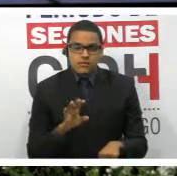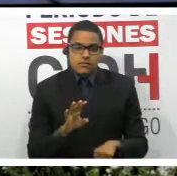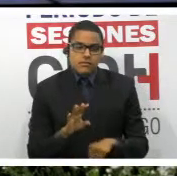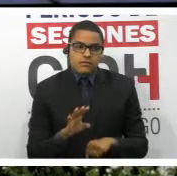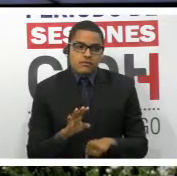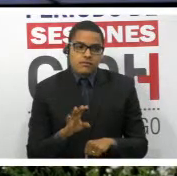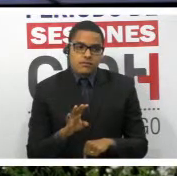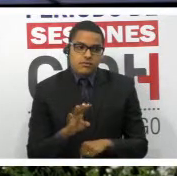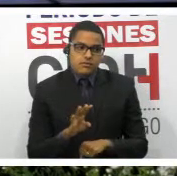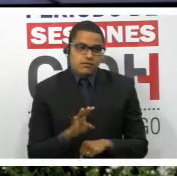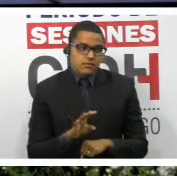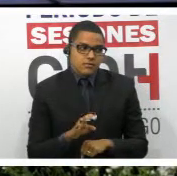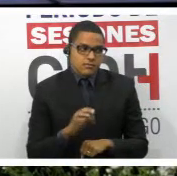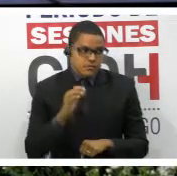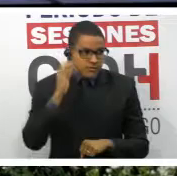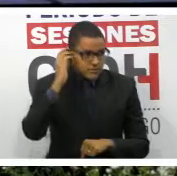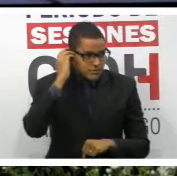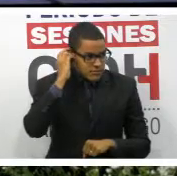1